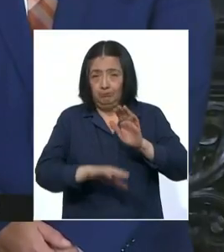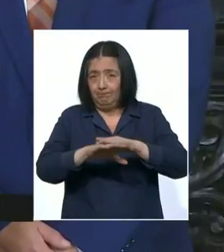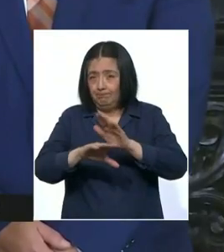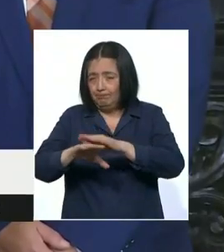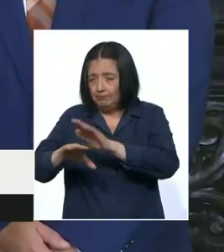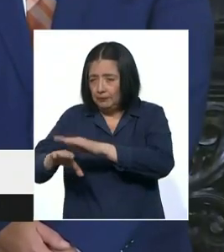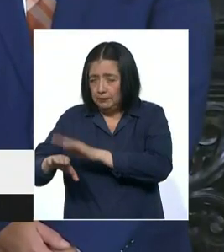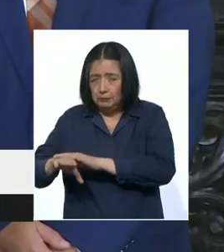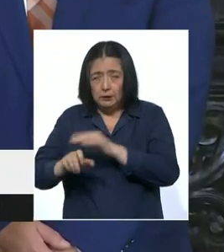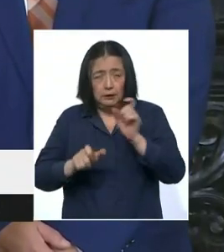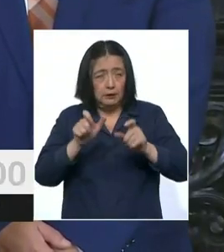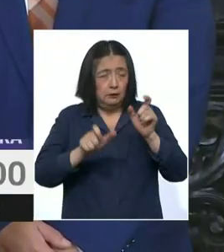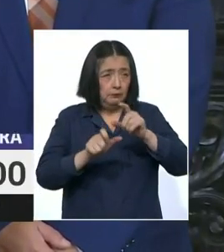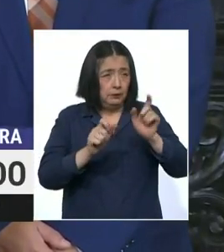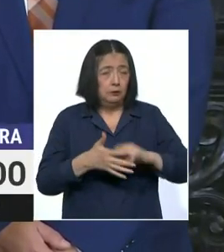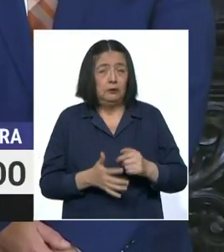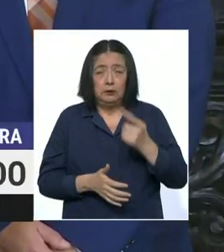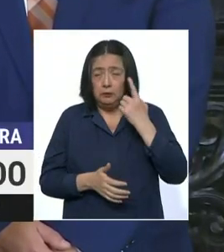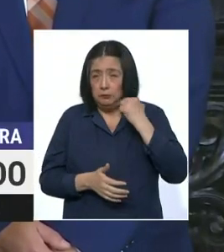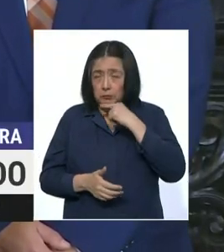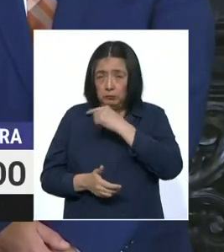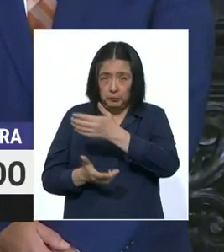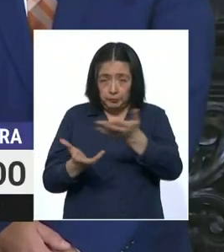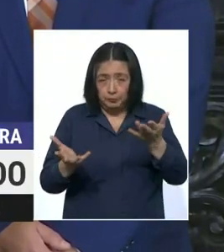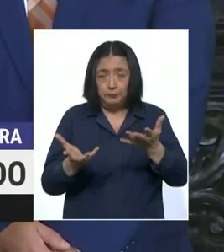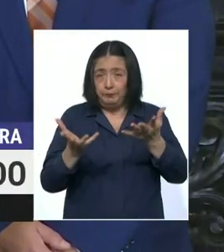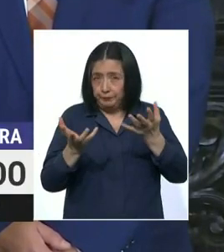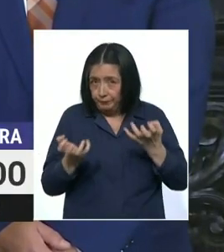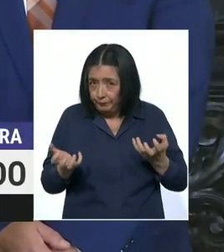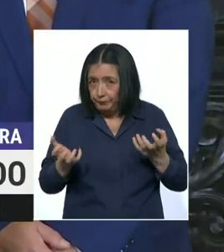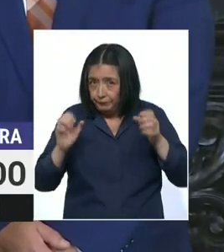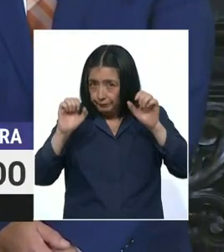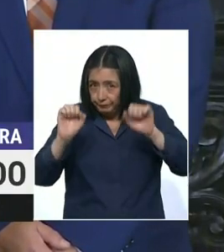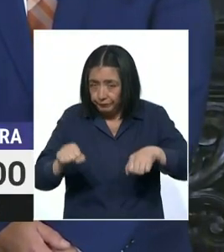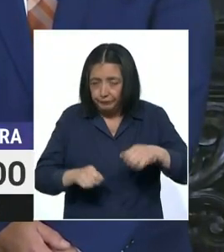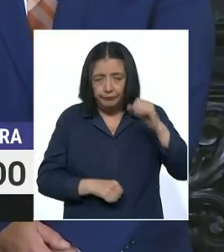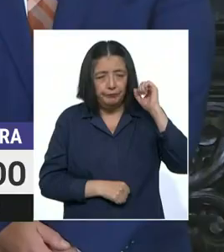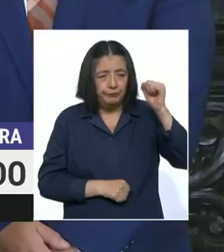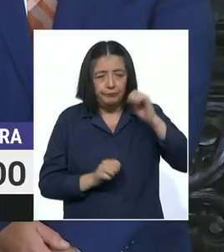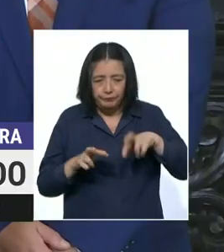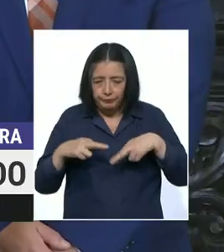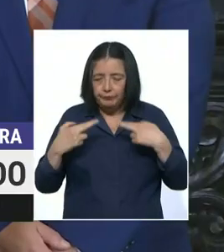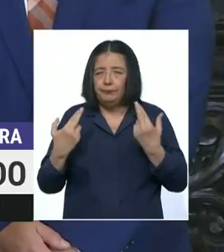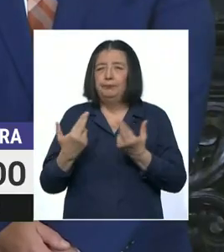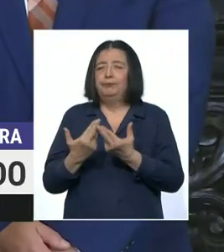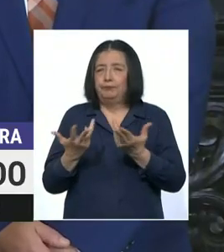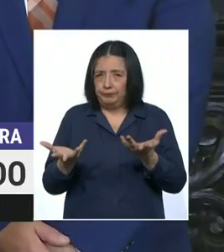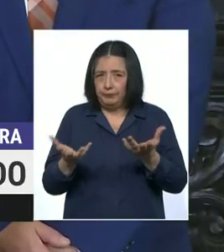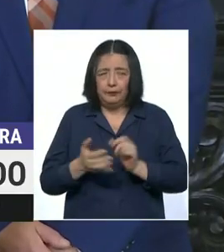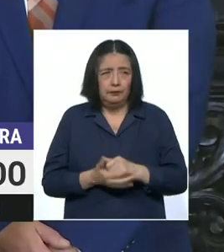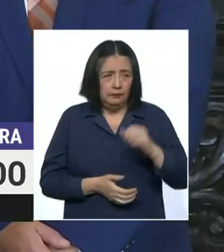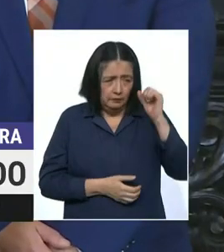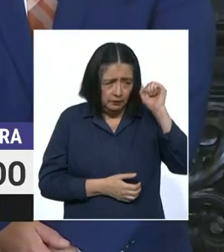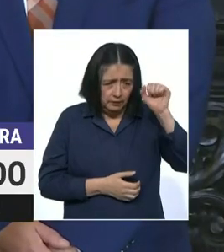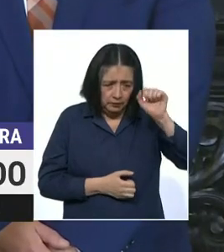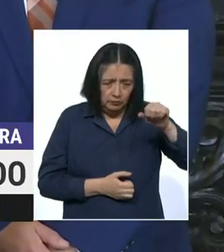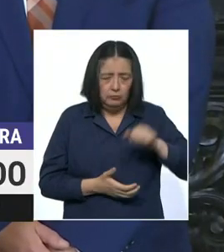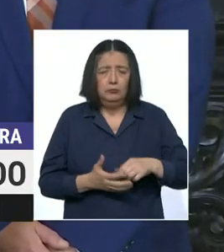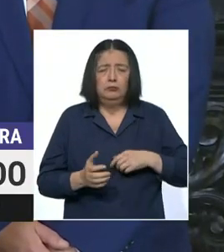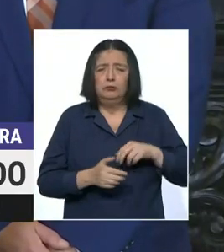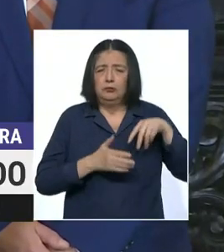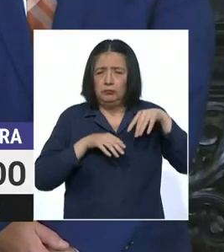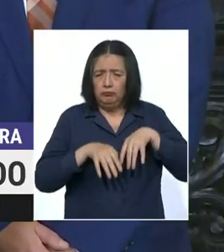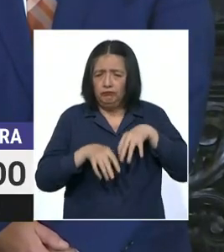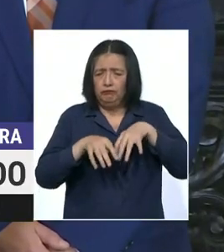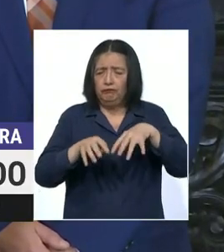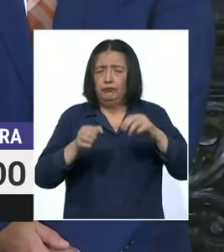llamado a los ciudadanos y ciudadanas que quieran ejercer el derecho de reunión, el derecho de manifestación y de